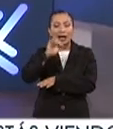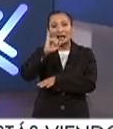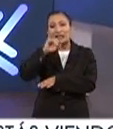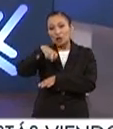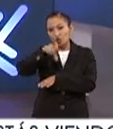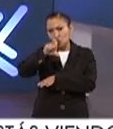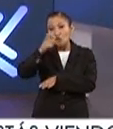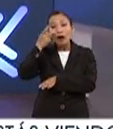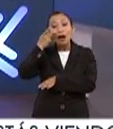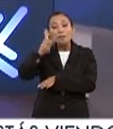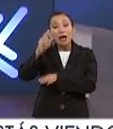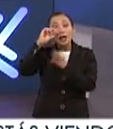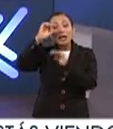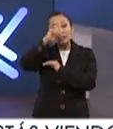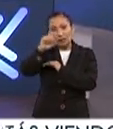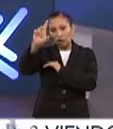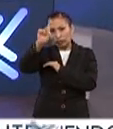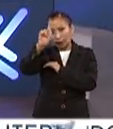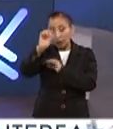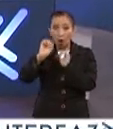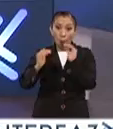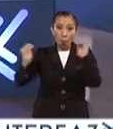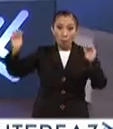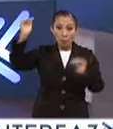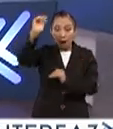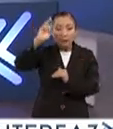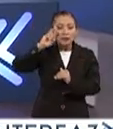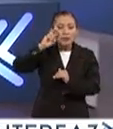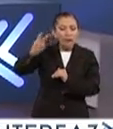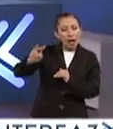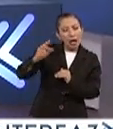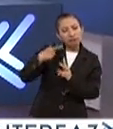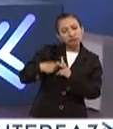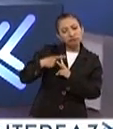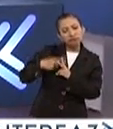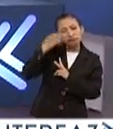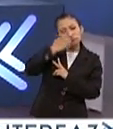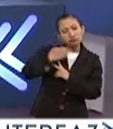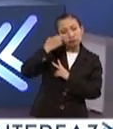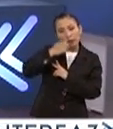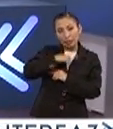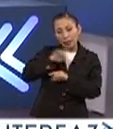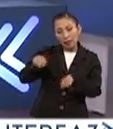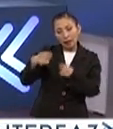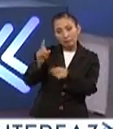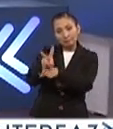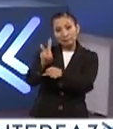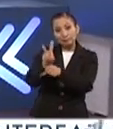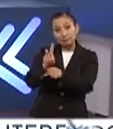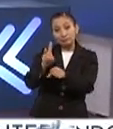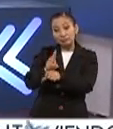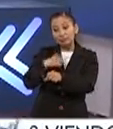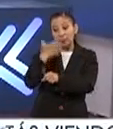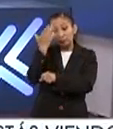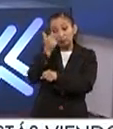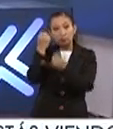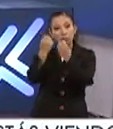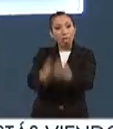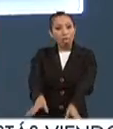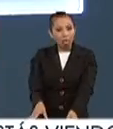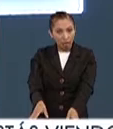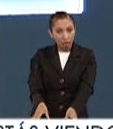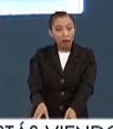para poder ver si tiene 130 o más, y de esta manera, si es sobredotado, se le tiene que dar un seguimiento, si no sus capacidades se